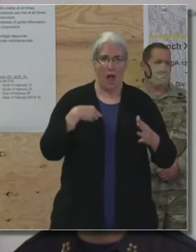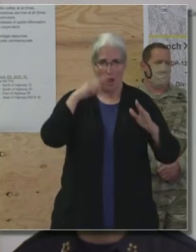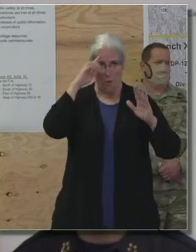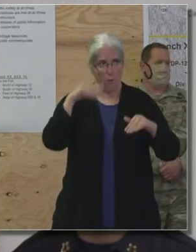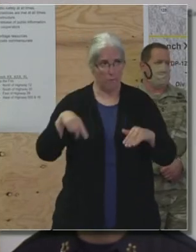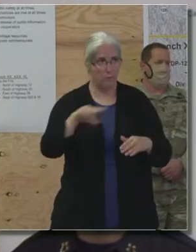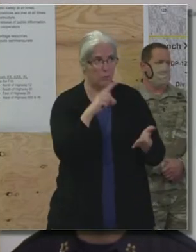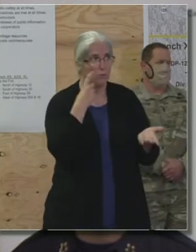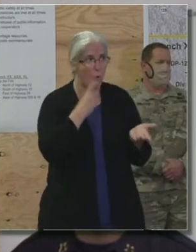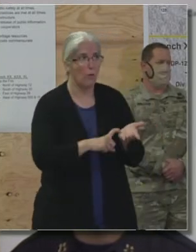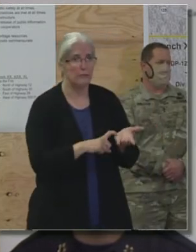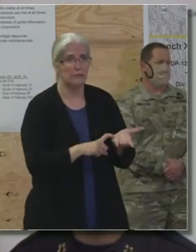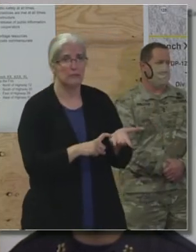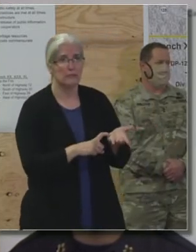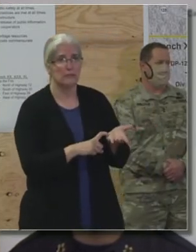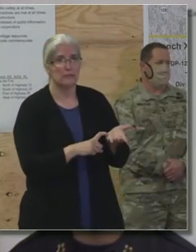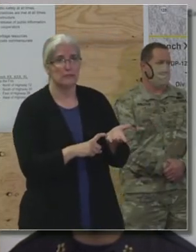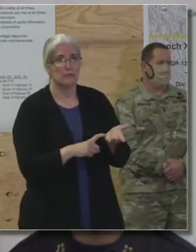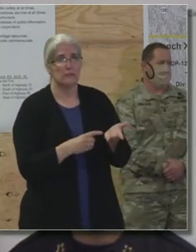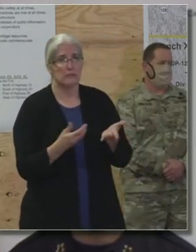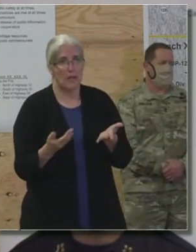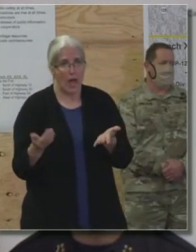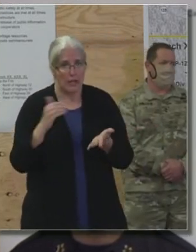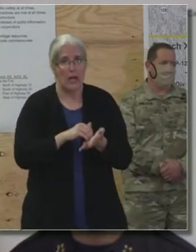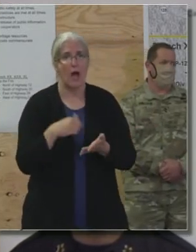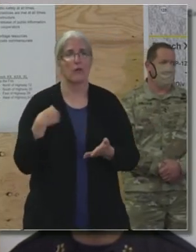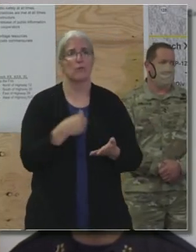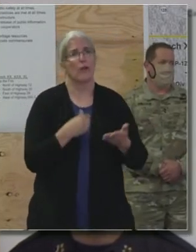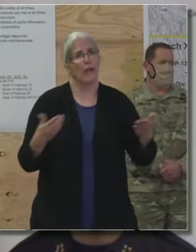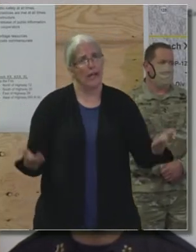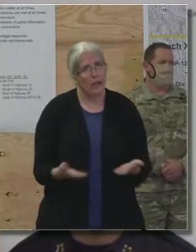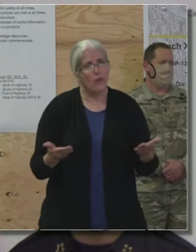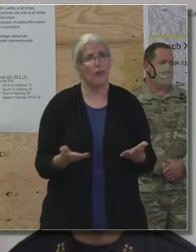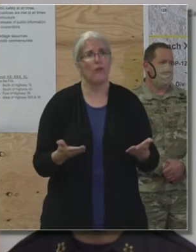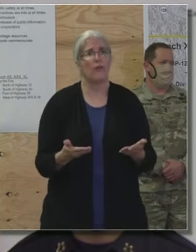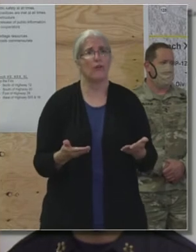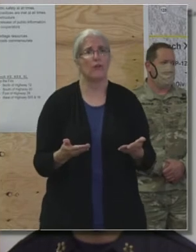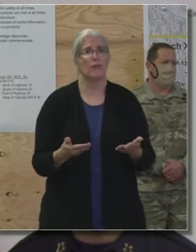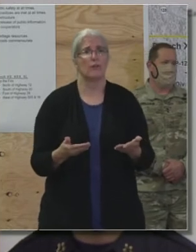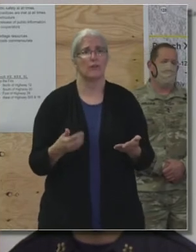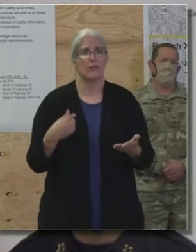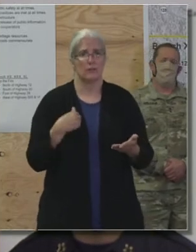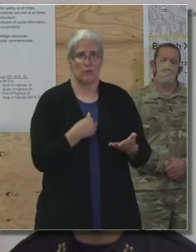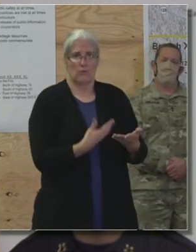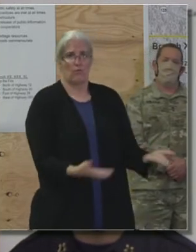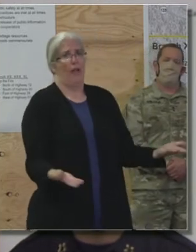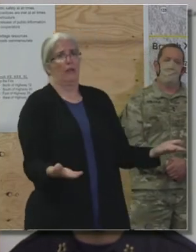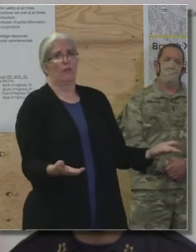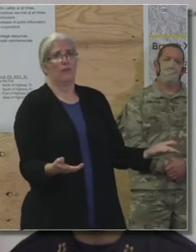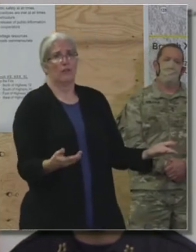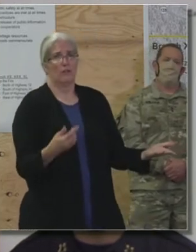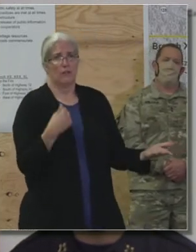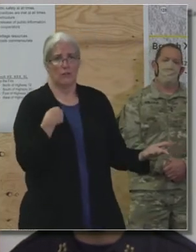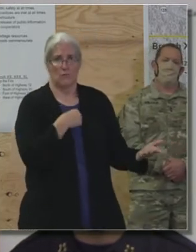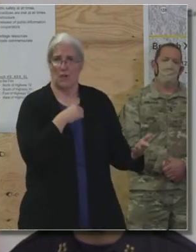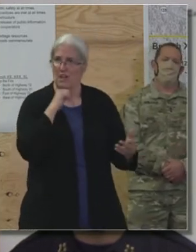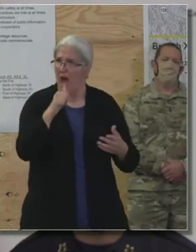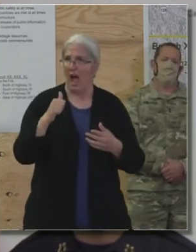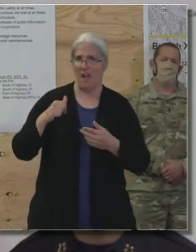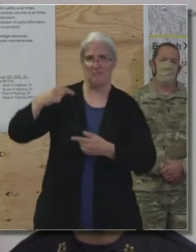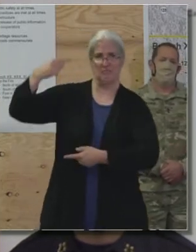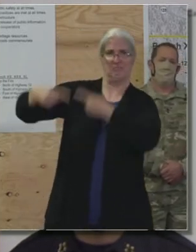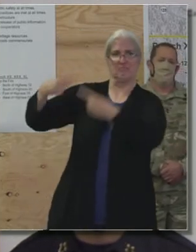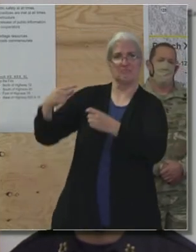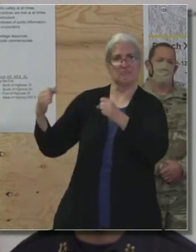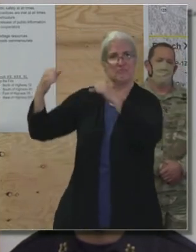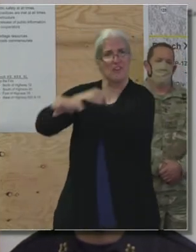dado cuenta que una vez más estamos aquí con la mano abierta no con el puño cerrado y le ayudaremos